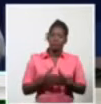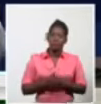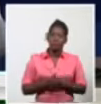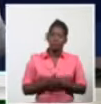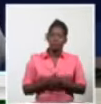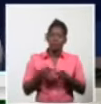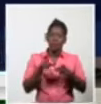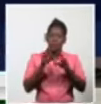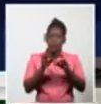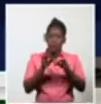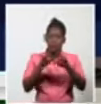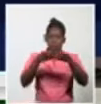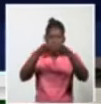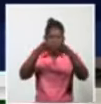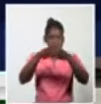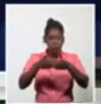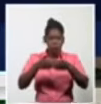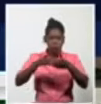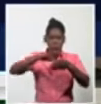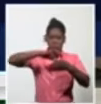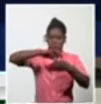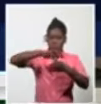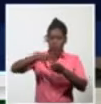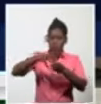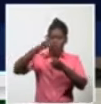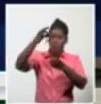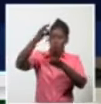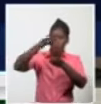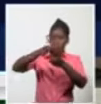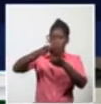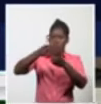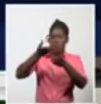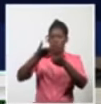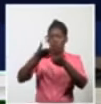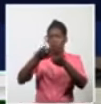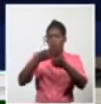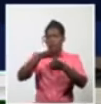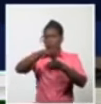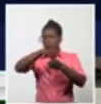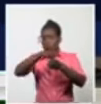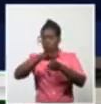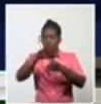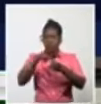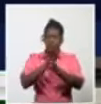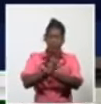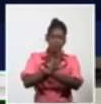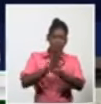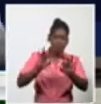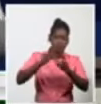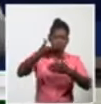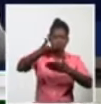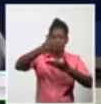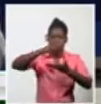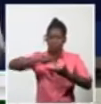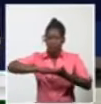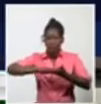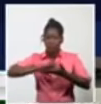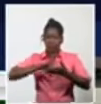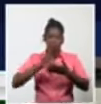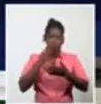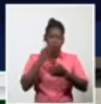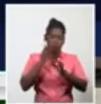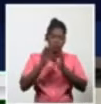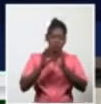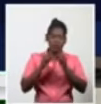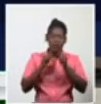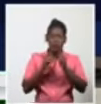conservadas además en su traslado, en lo que se denomina triple empaque por un problema de bioseguridad, pero con